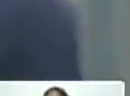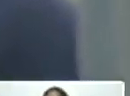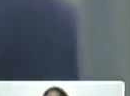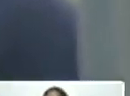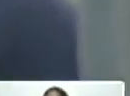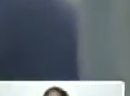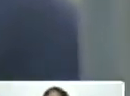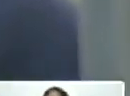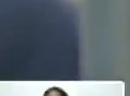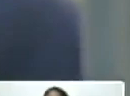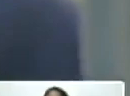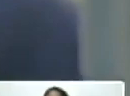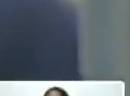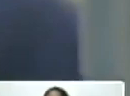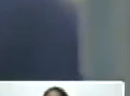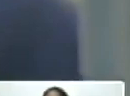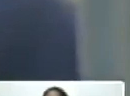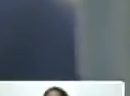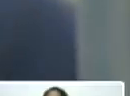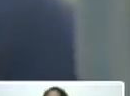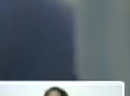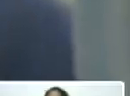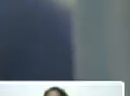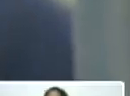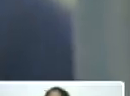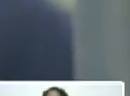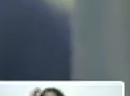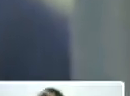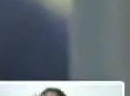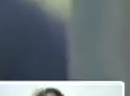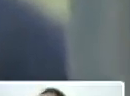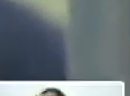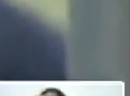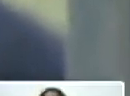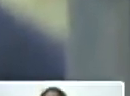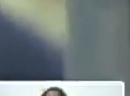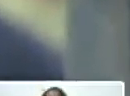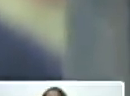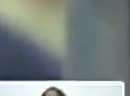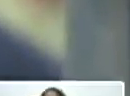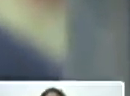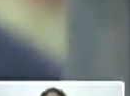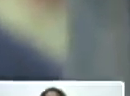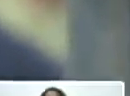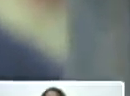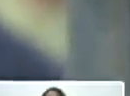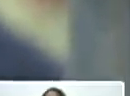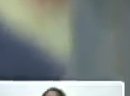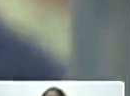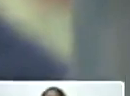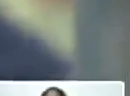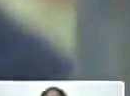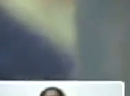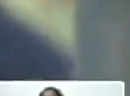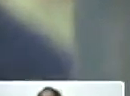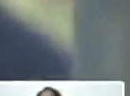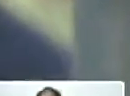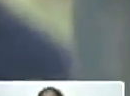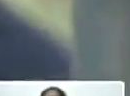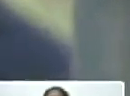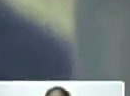libre, diverso, y ejercer su opinión, su crítica, su autocrítica. Las